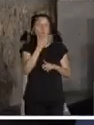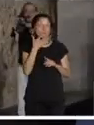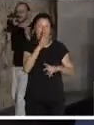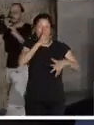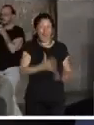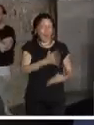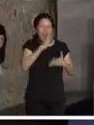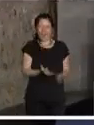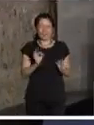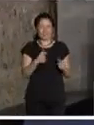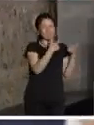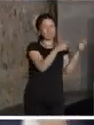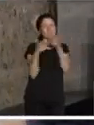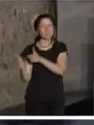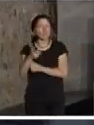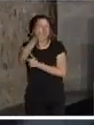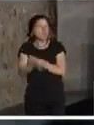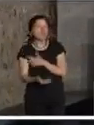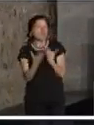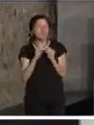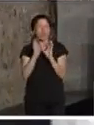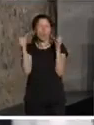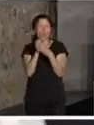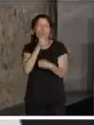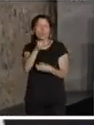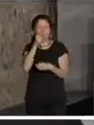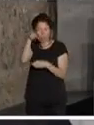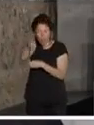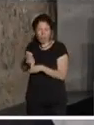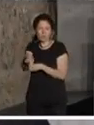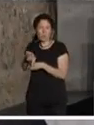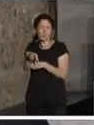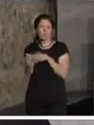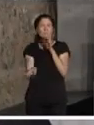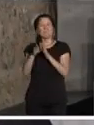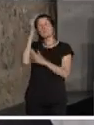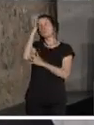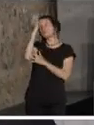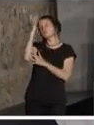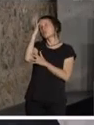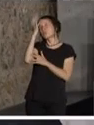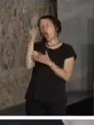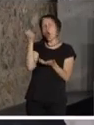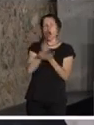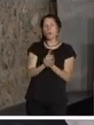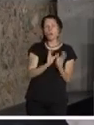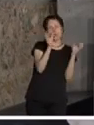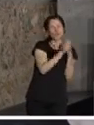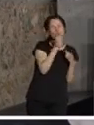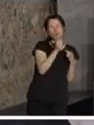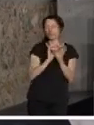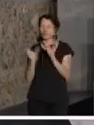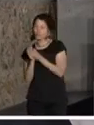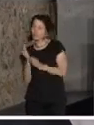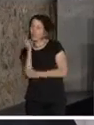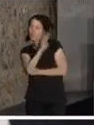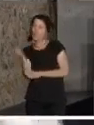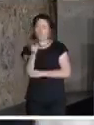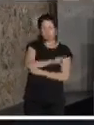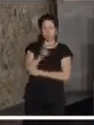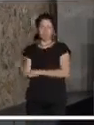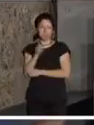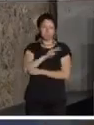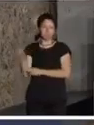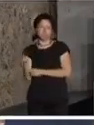la hora de la hora hay sectores muy importantes del partido socialista que siguen soñando con la vuelta del bipartidismo y con los pactos con